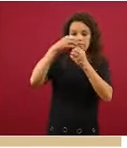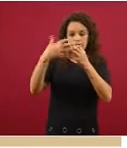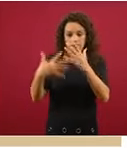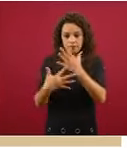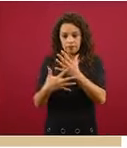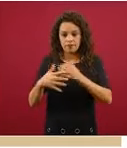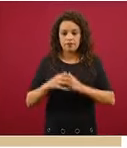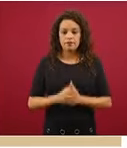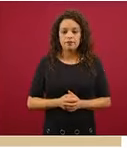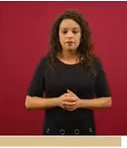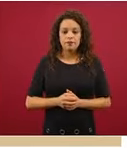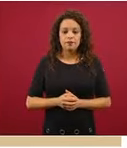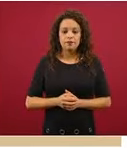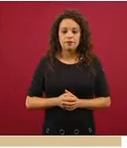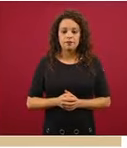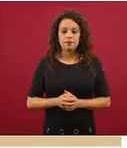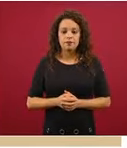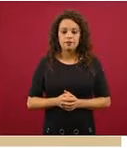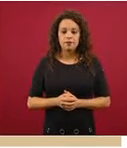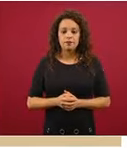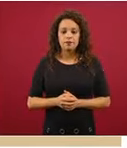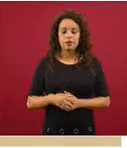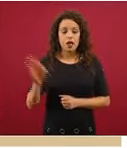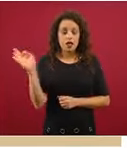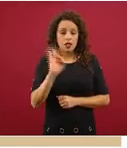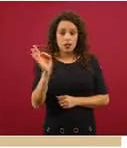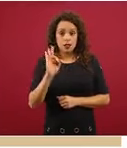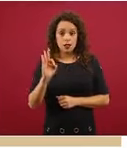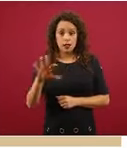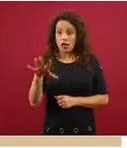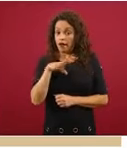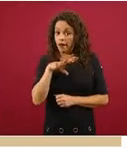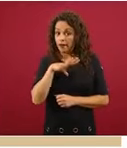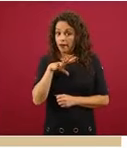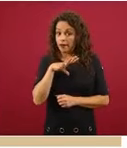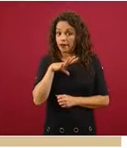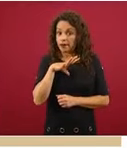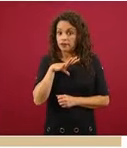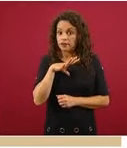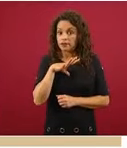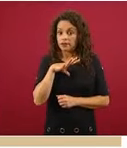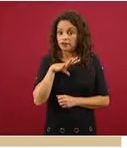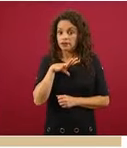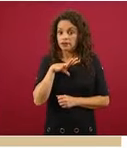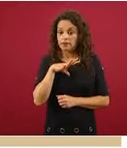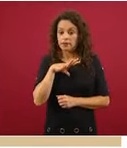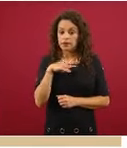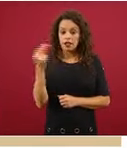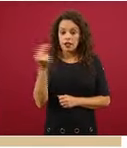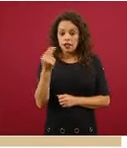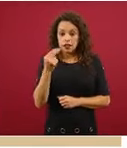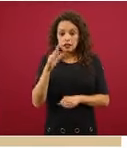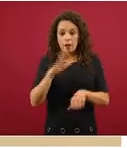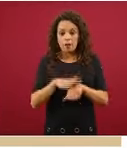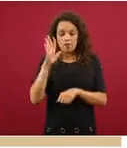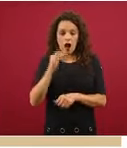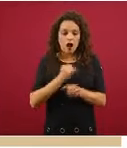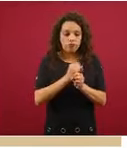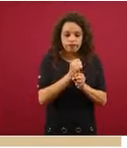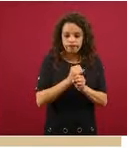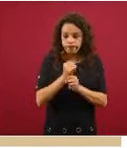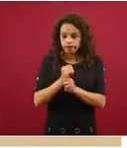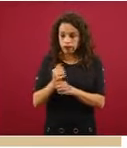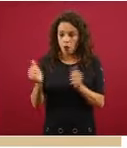tocilizumab, remdesivir. Si aún queda algún protocolo de investigación con alguno de